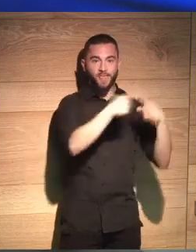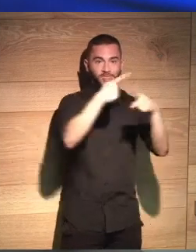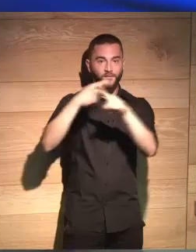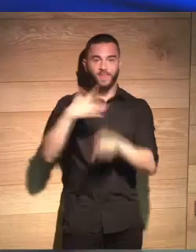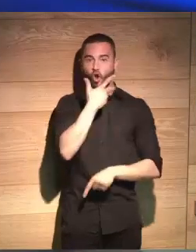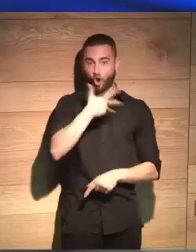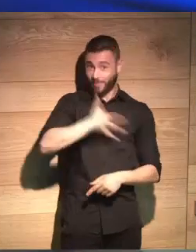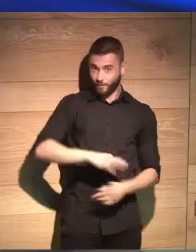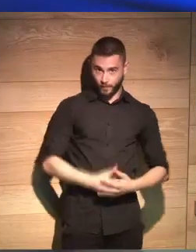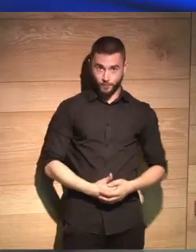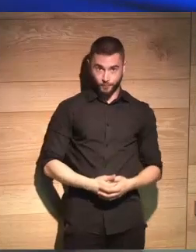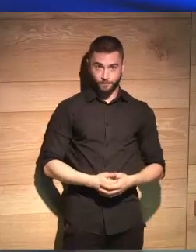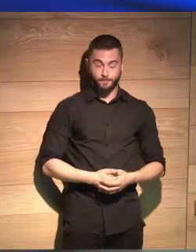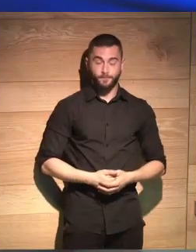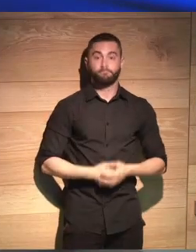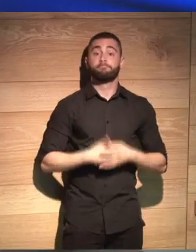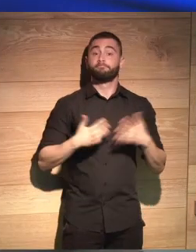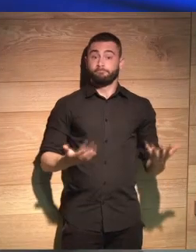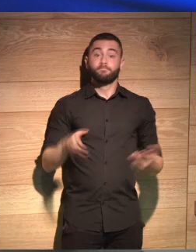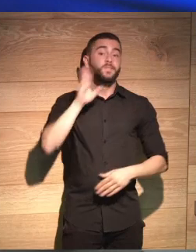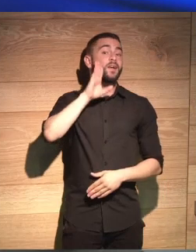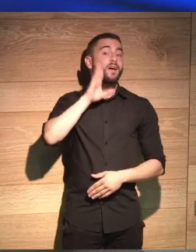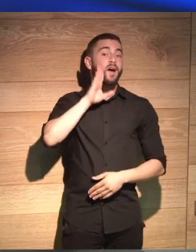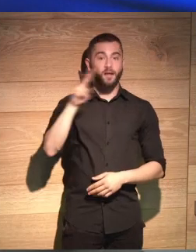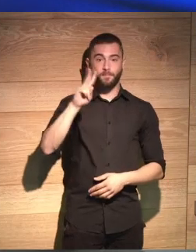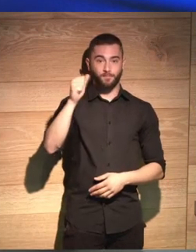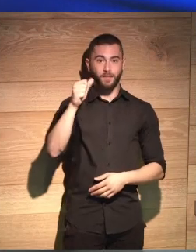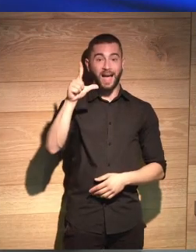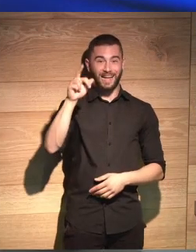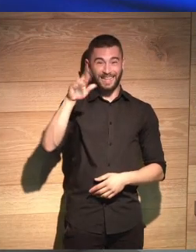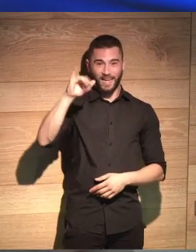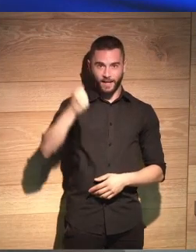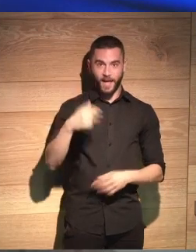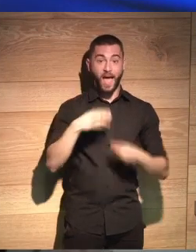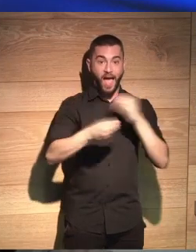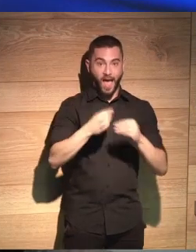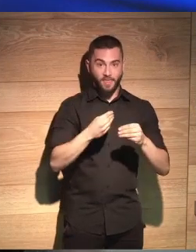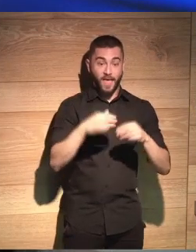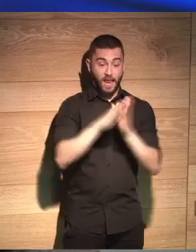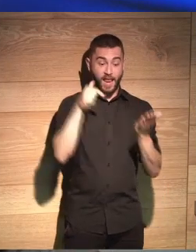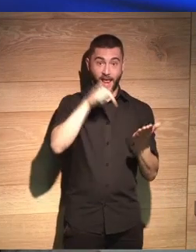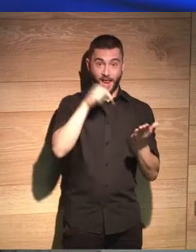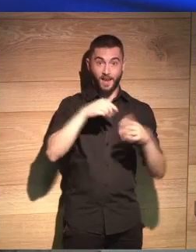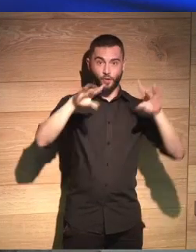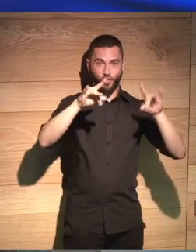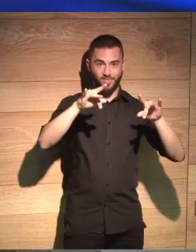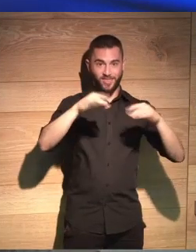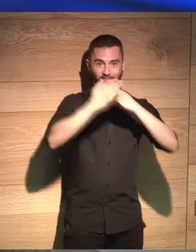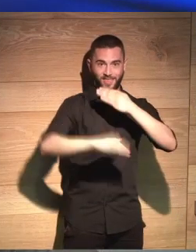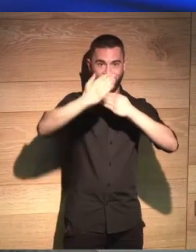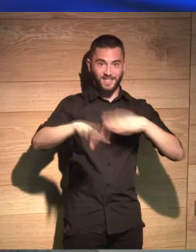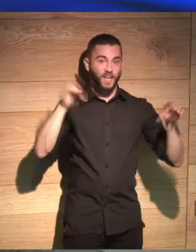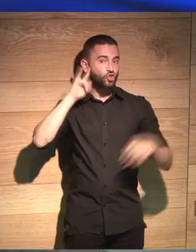distintas maneras, ¿no? Eso es lo que hace Valeria en Desierto Sonoro. Entonces, me